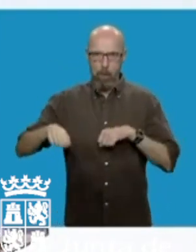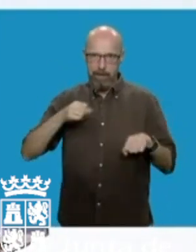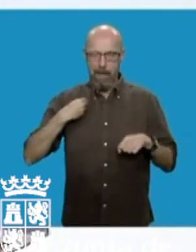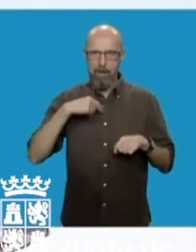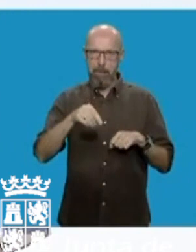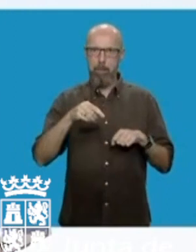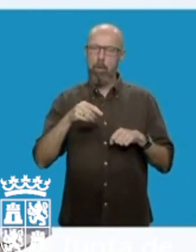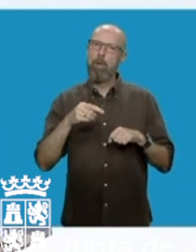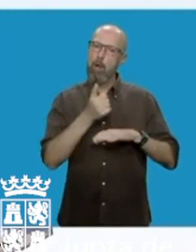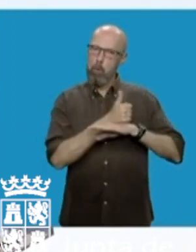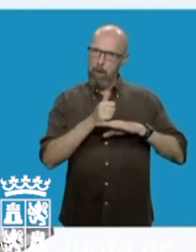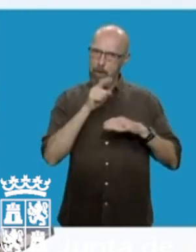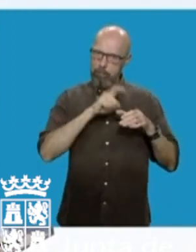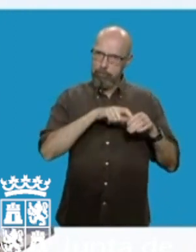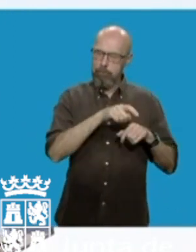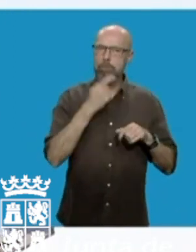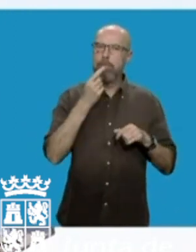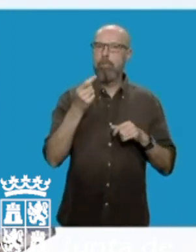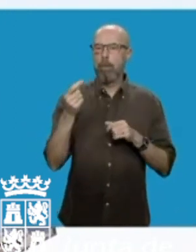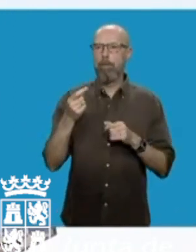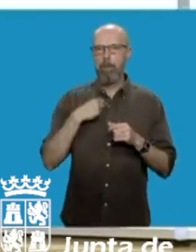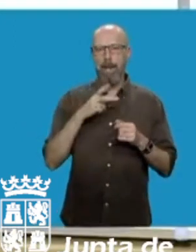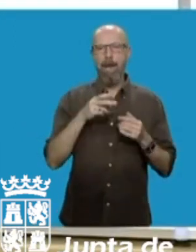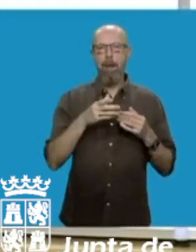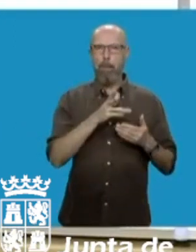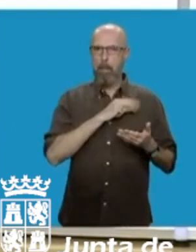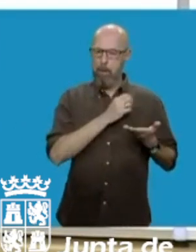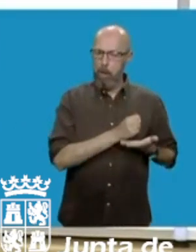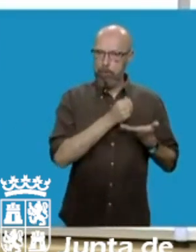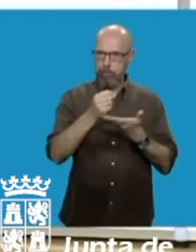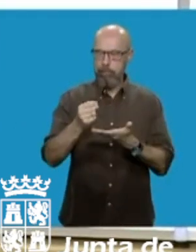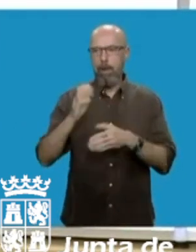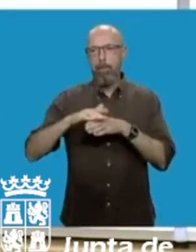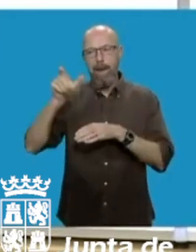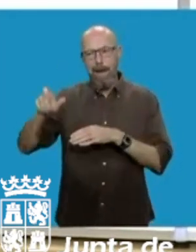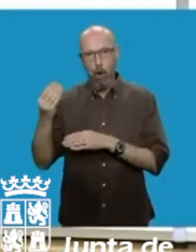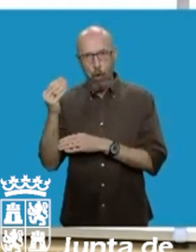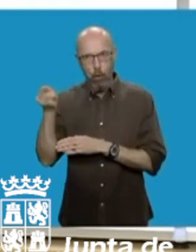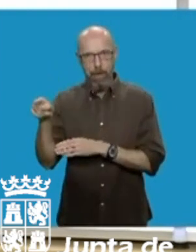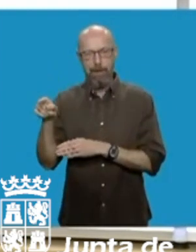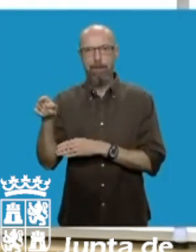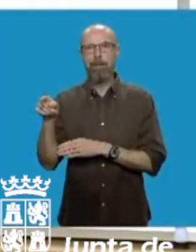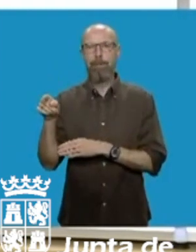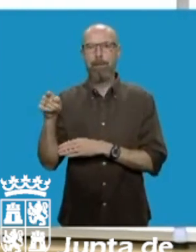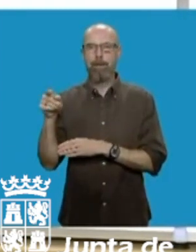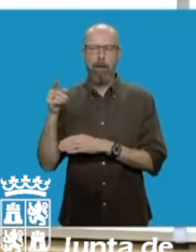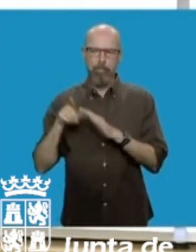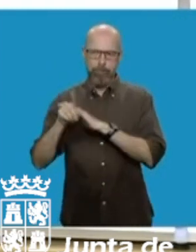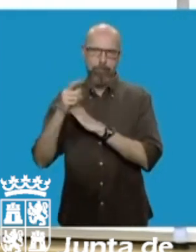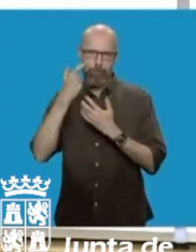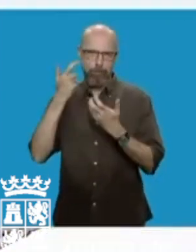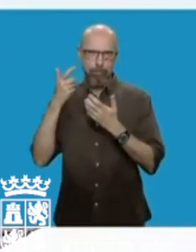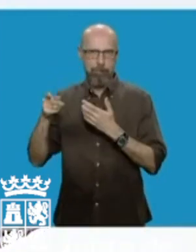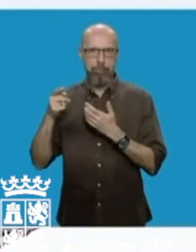este prodigio del tenis español, un joven abulense que está demostrando su extraordinaria progresión. Como no es posible su presencia aquí,